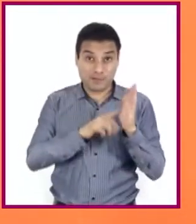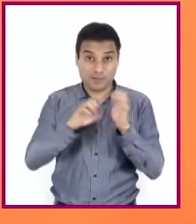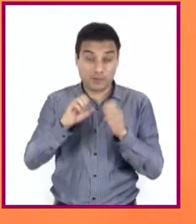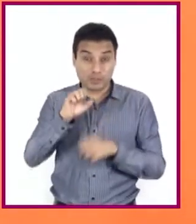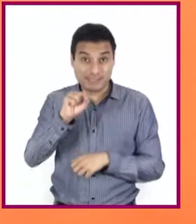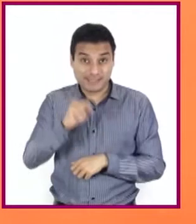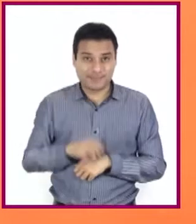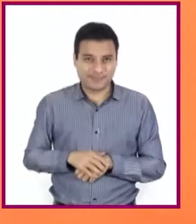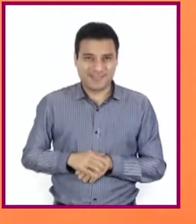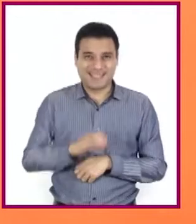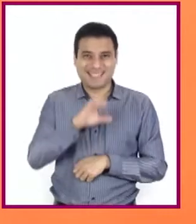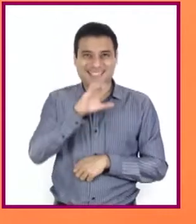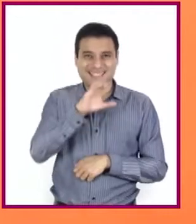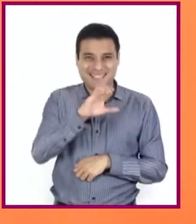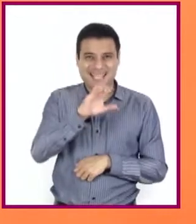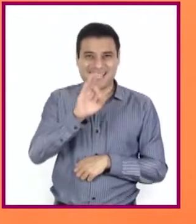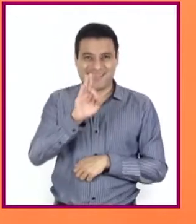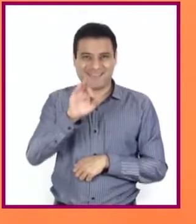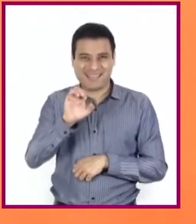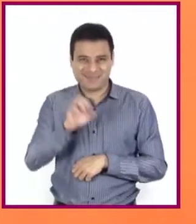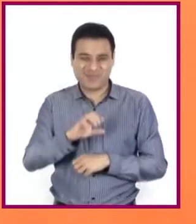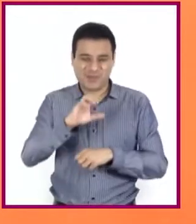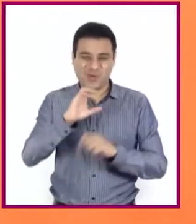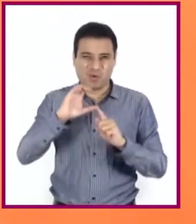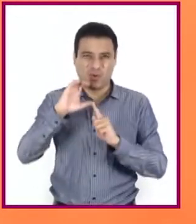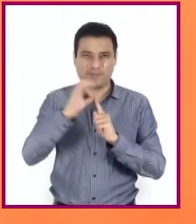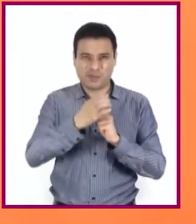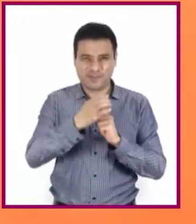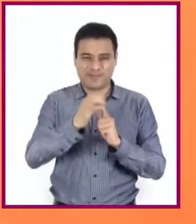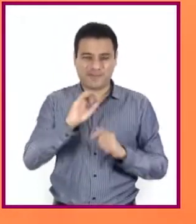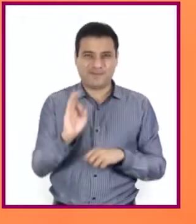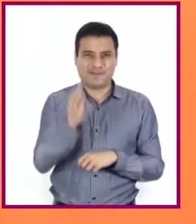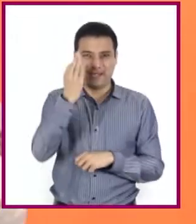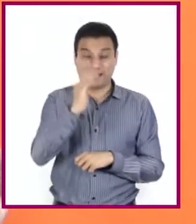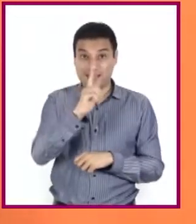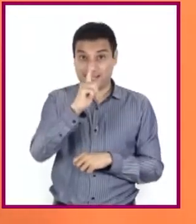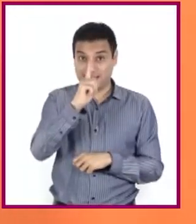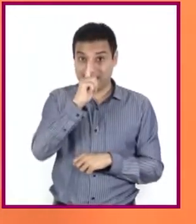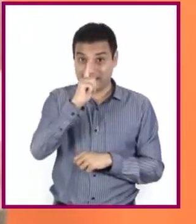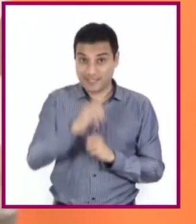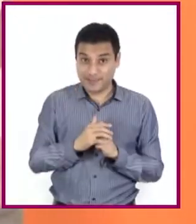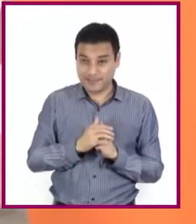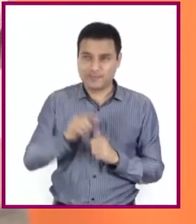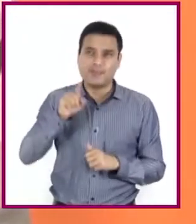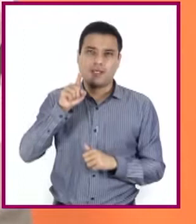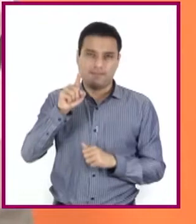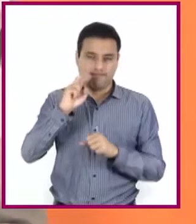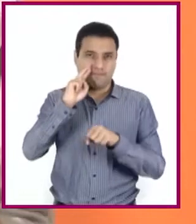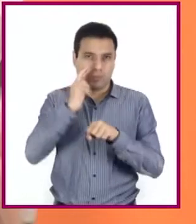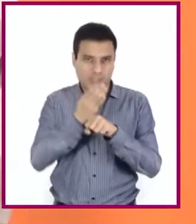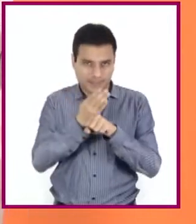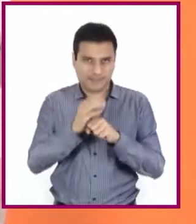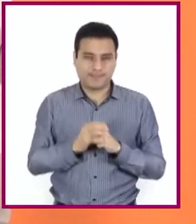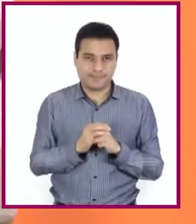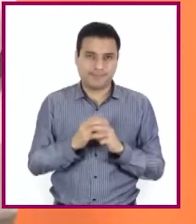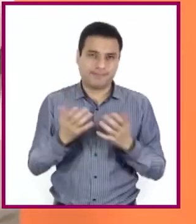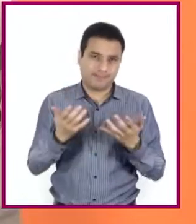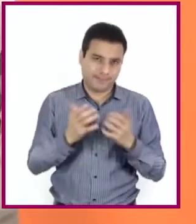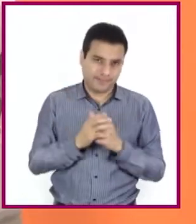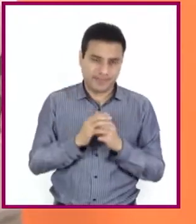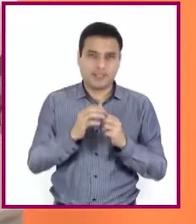la Comisión Federal de Electricidad es la empresa del Estado mexicano que se encarga de la generación,